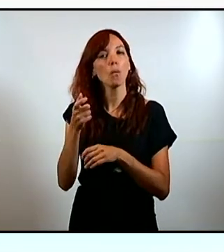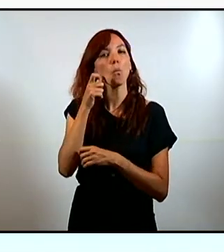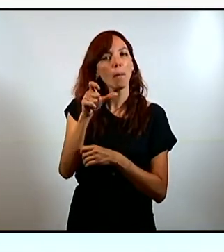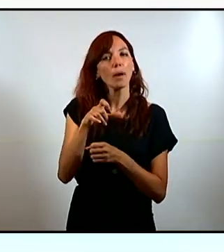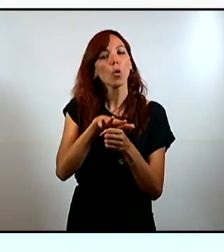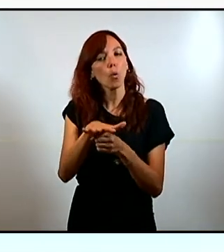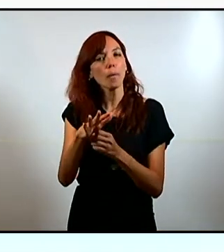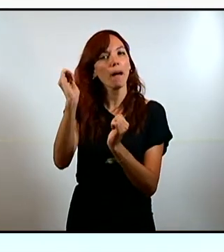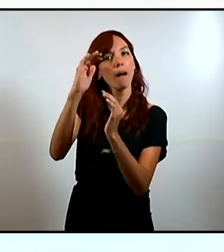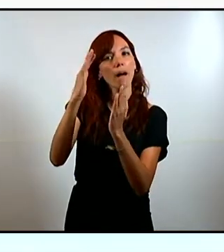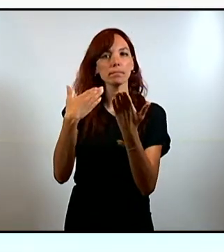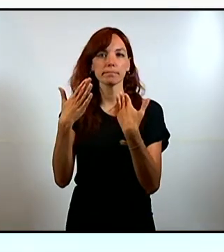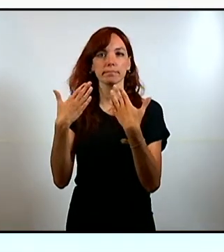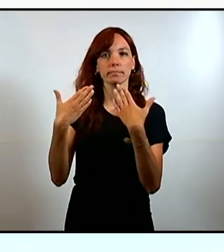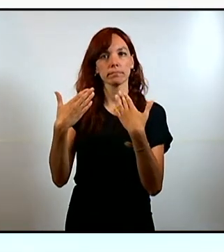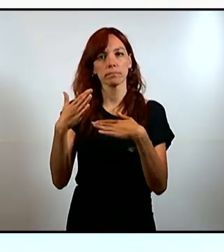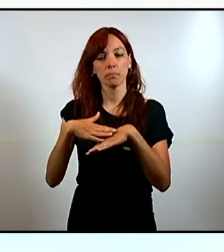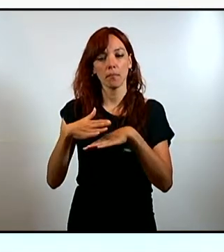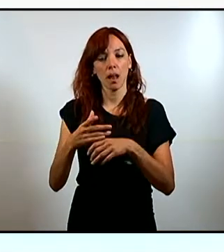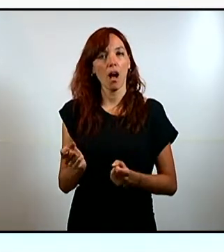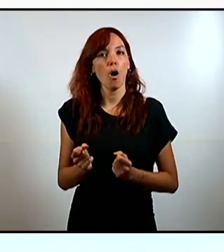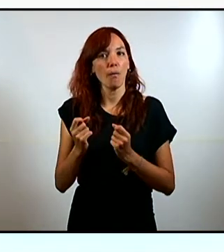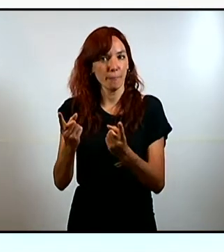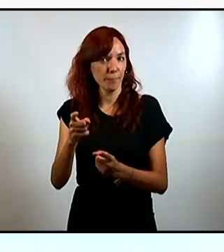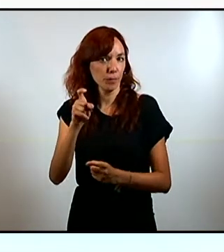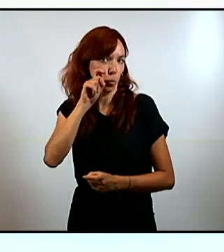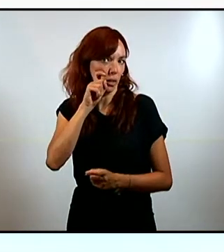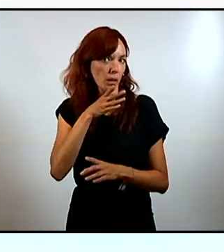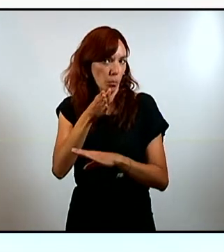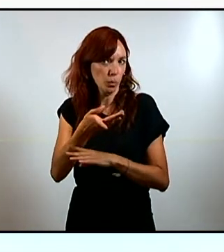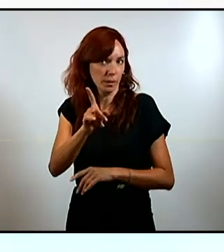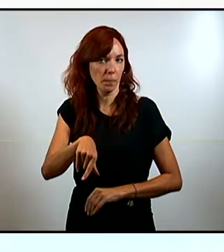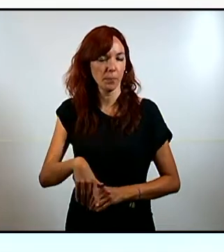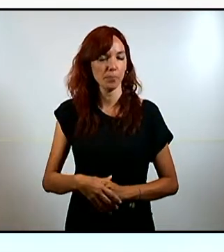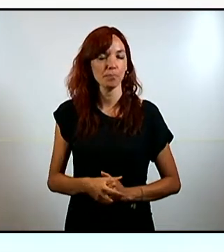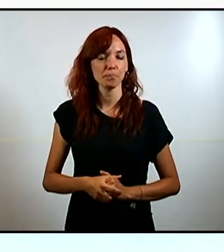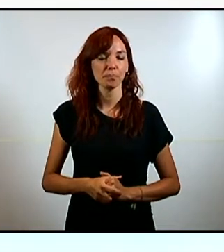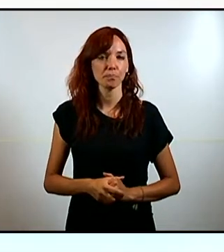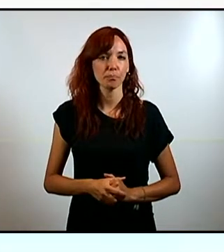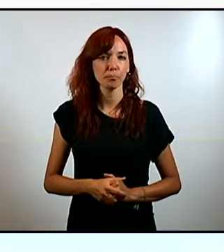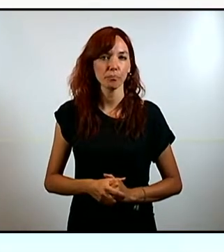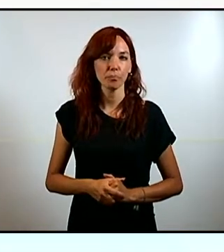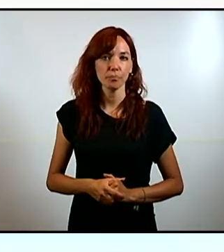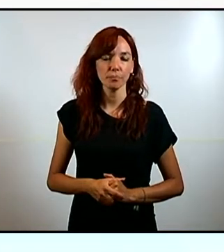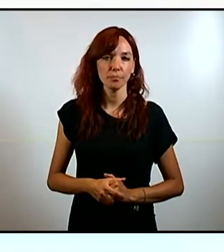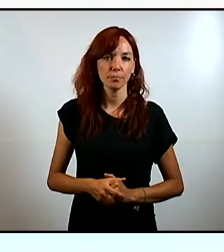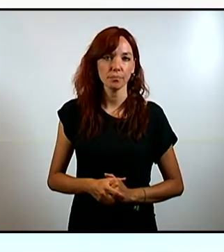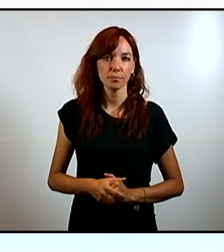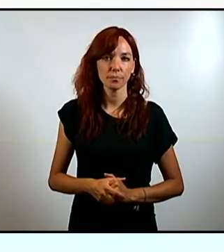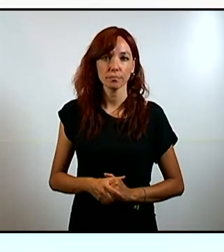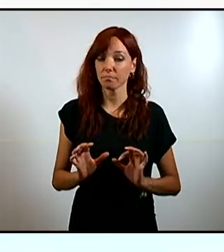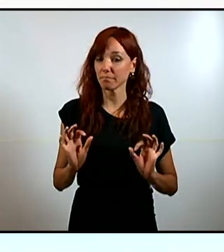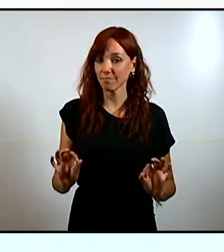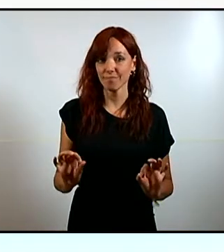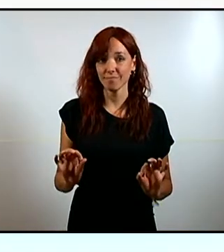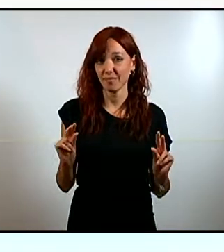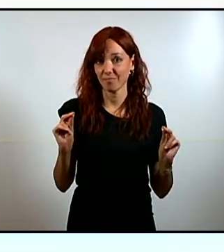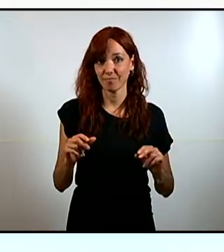y hacer llegar a ellos los turistas. Por ahora esto es lo que tengo que